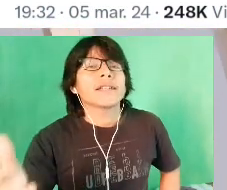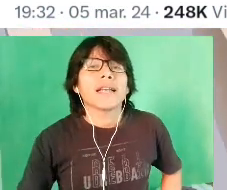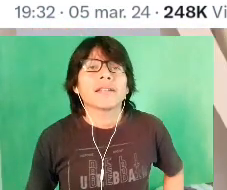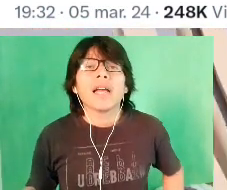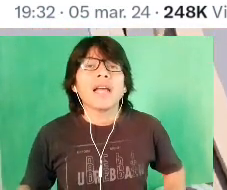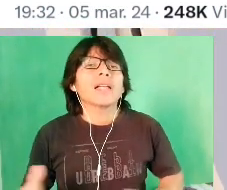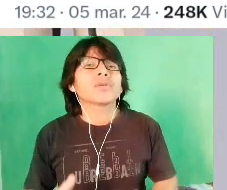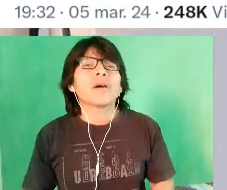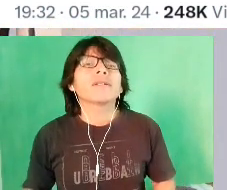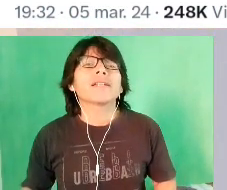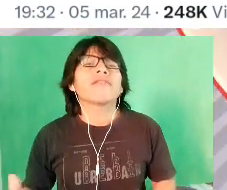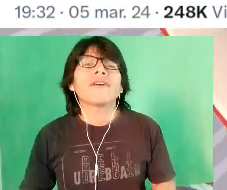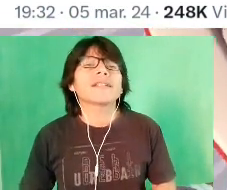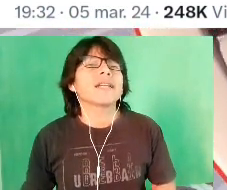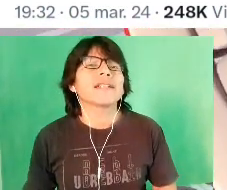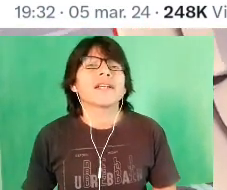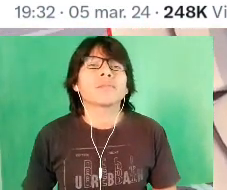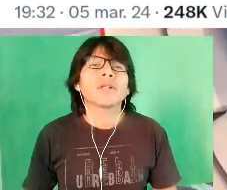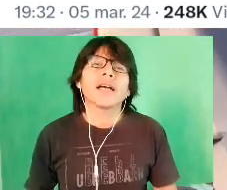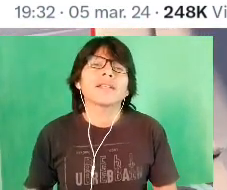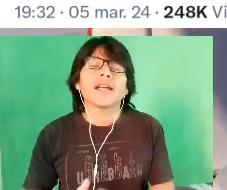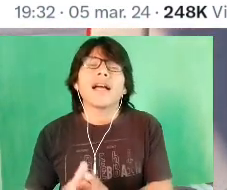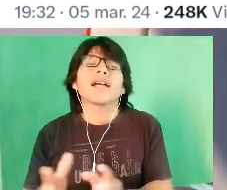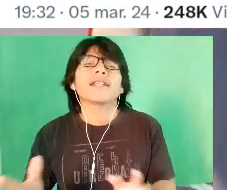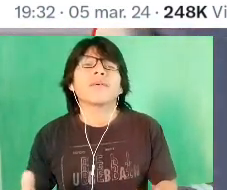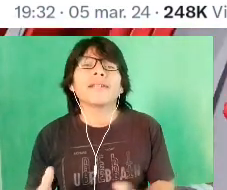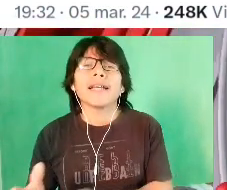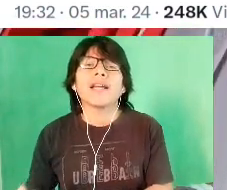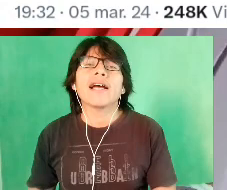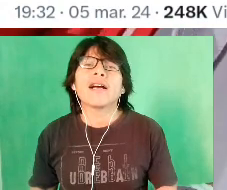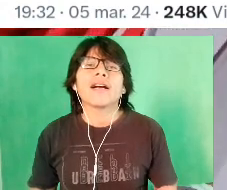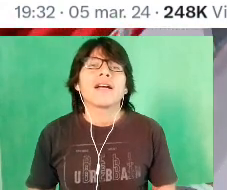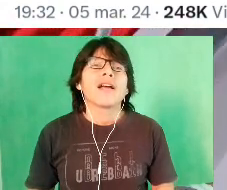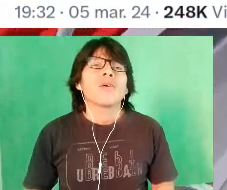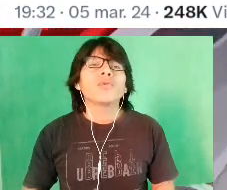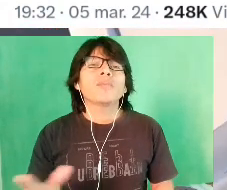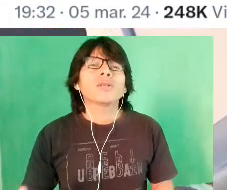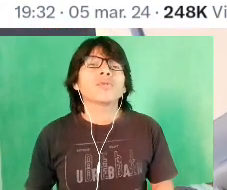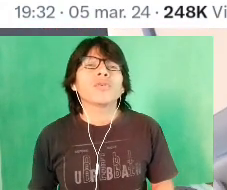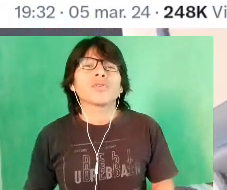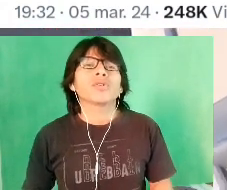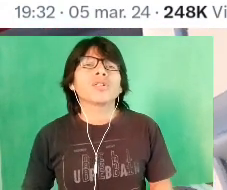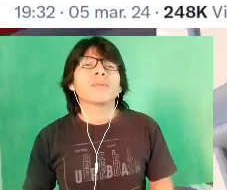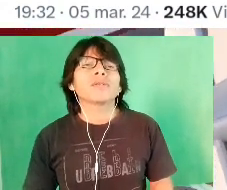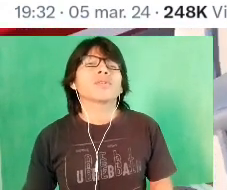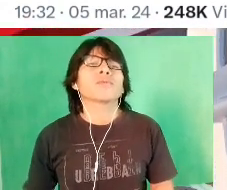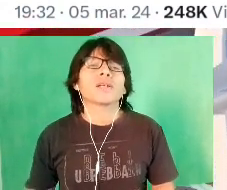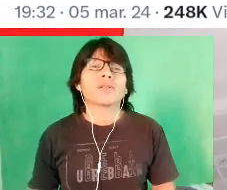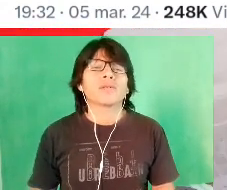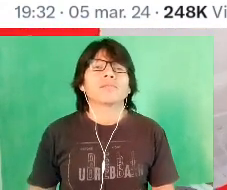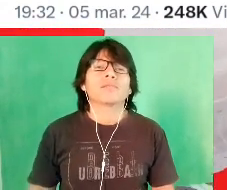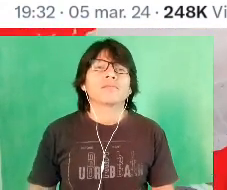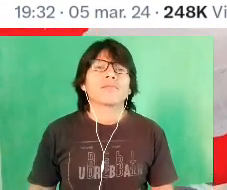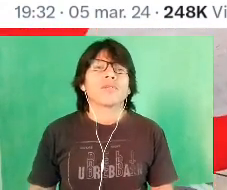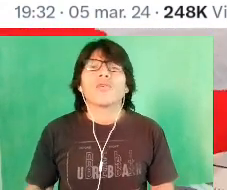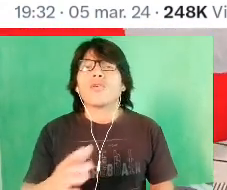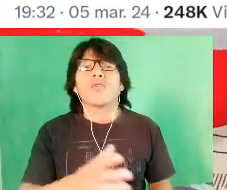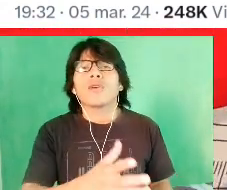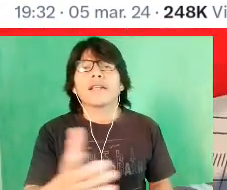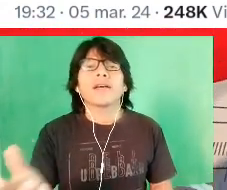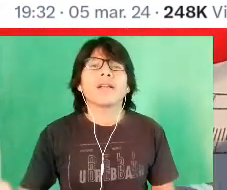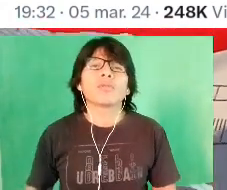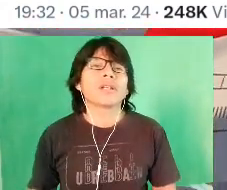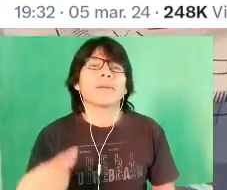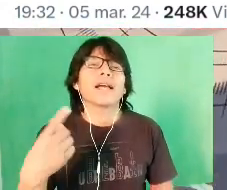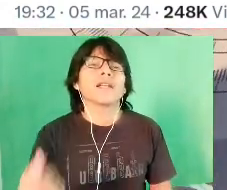las preguntas que le hacía eran suaves, eran fáciles de responder. Háganse de cuenta que era 1 más 1, 2, 2 más 2, 4.